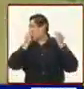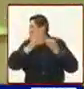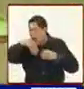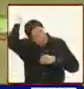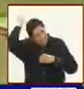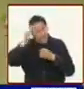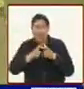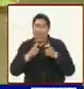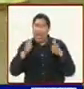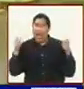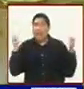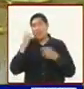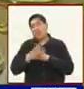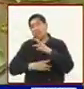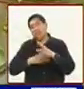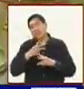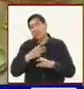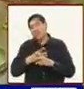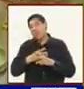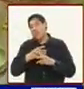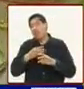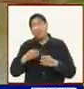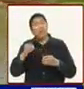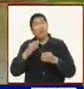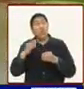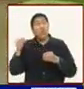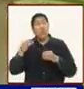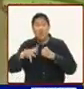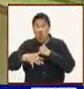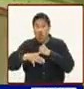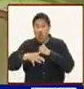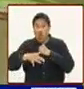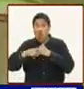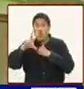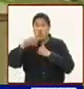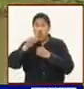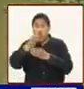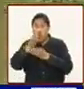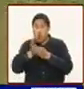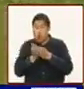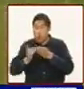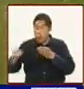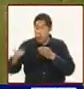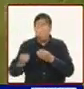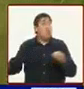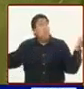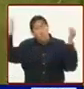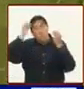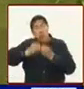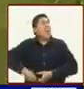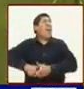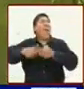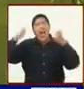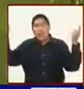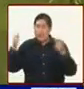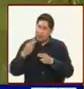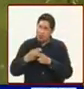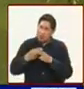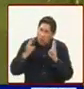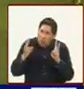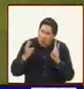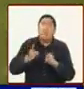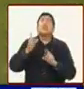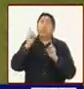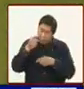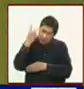la hoja no dividida más grande del mundo. Así que es una verdadera victoria boliviana. ¿Y ese fue el nombre que recibió, Victoria Boliviana?